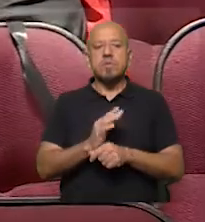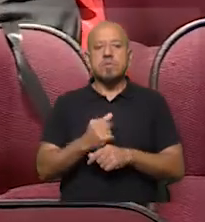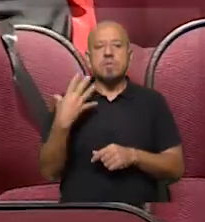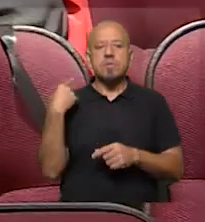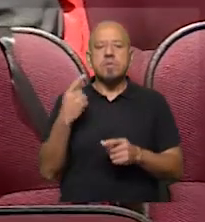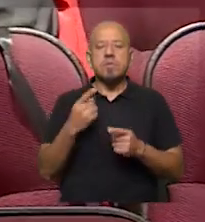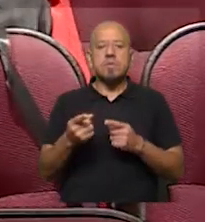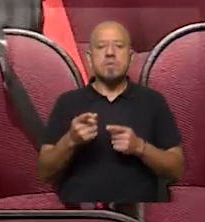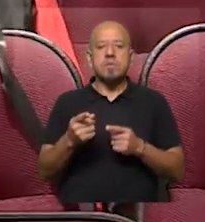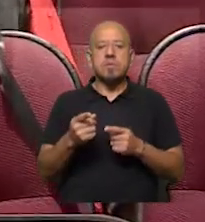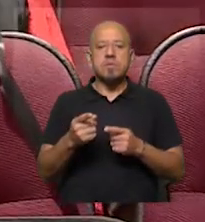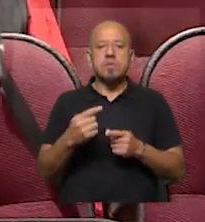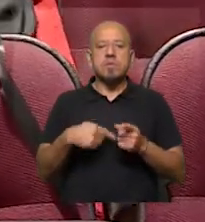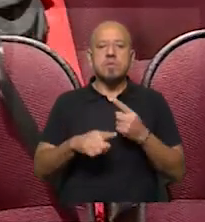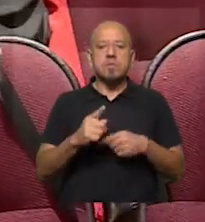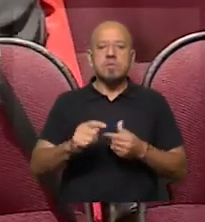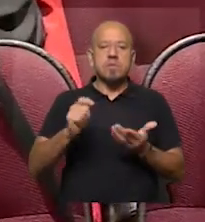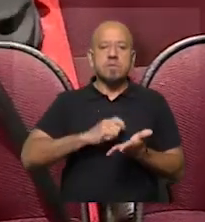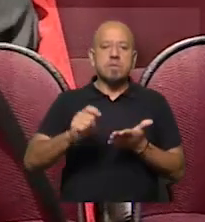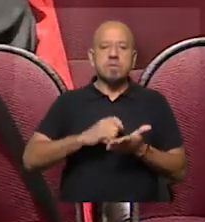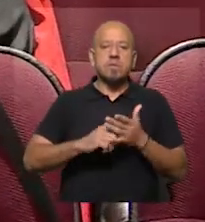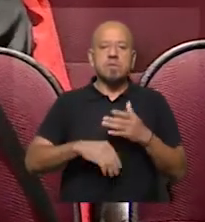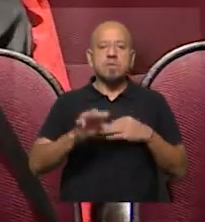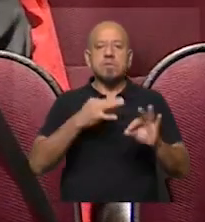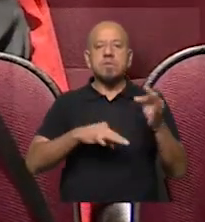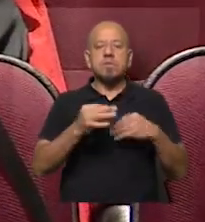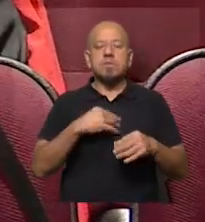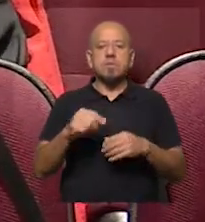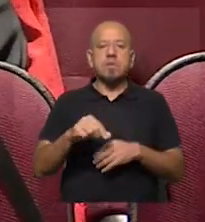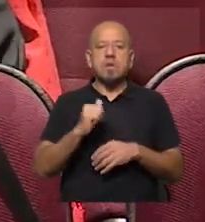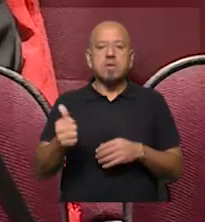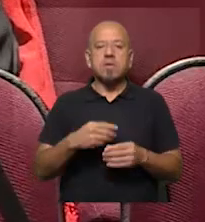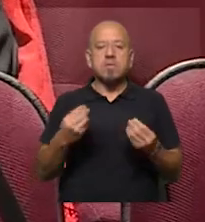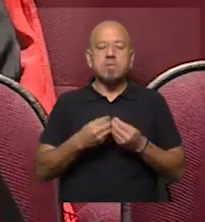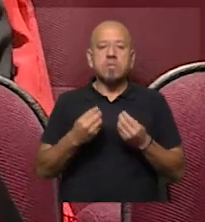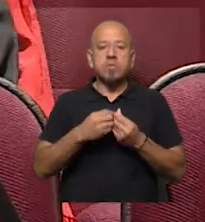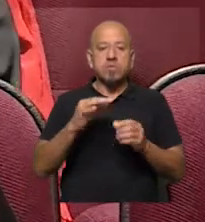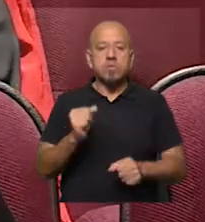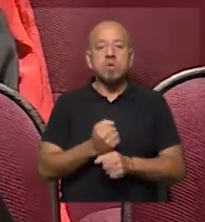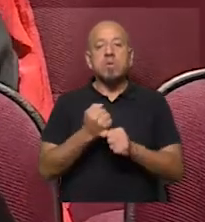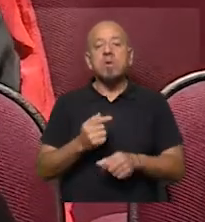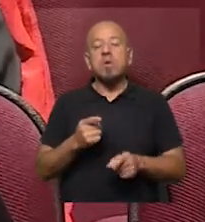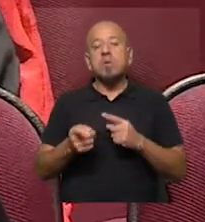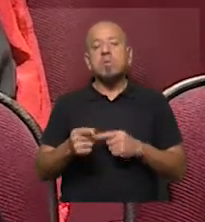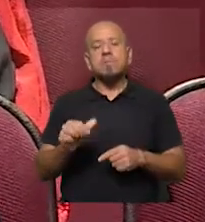escritora, dramaturga, que ha ganado muchos premios. Y bueno, esta obra